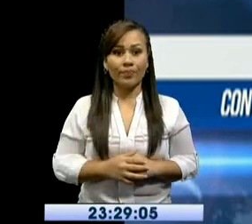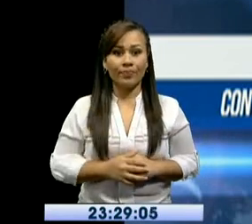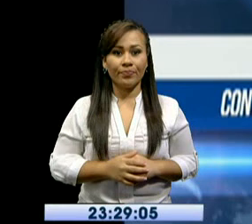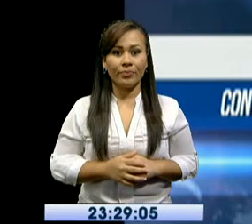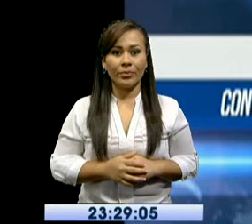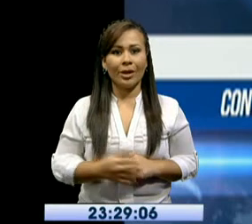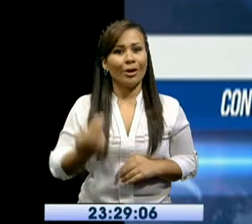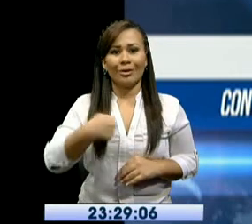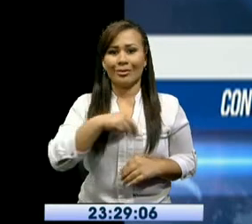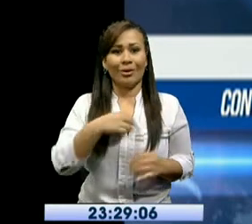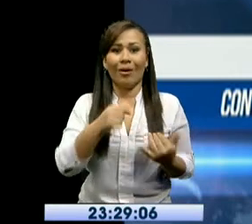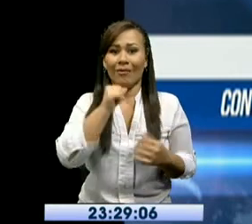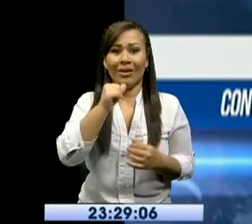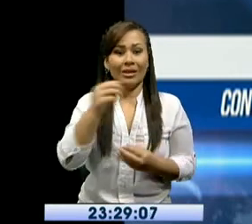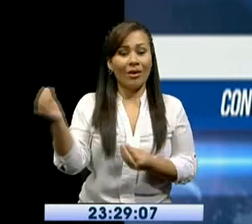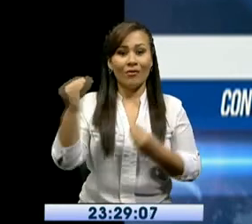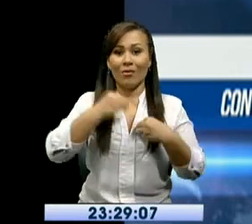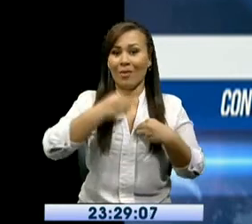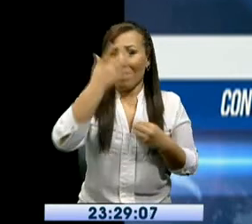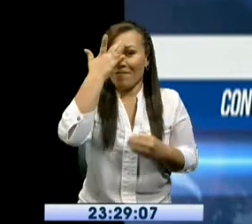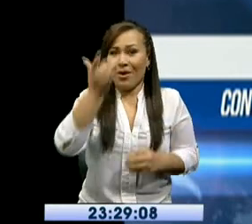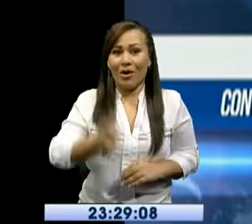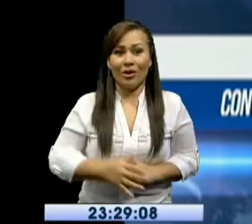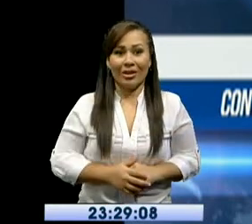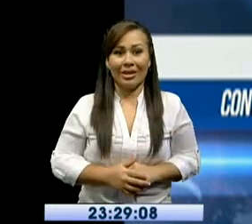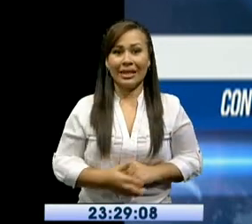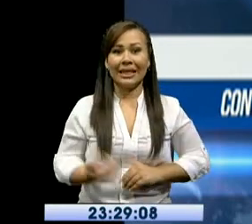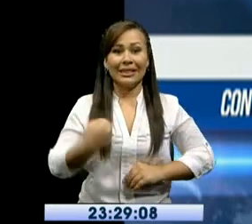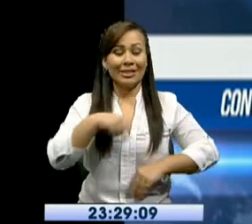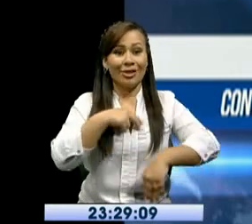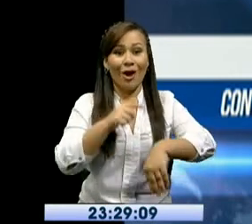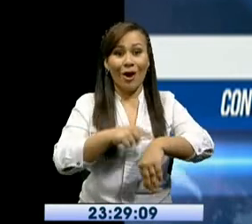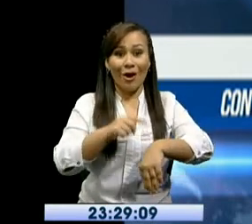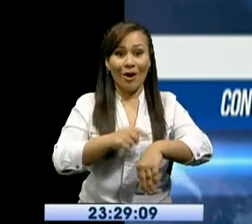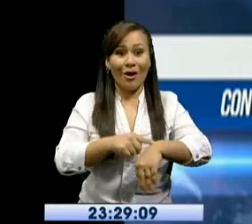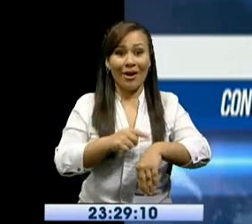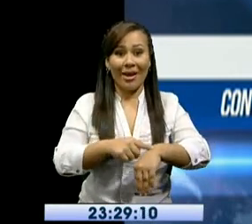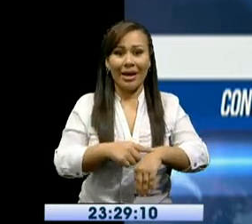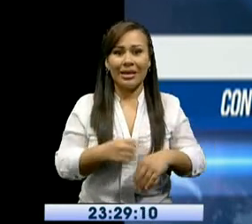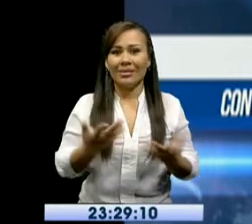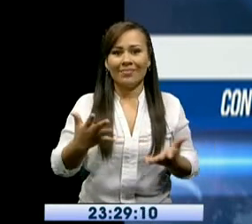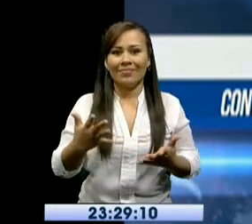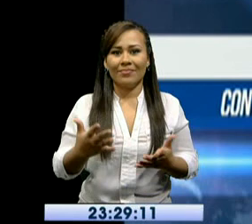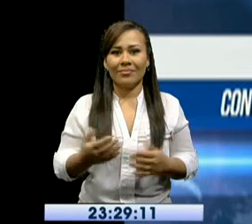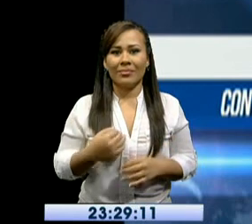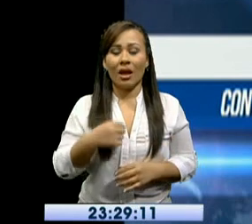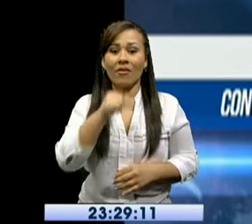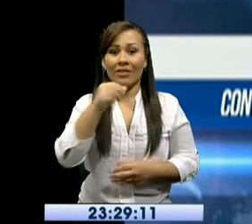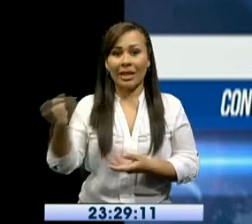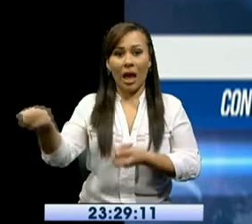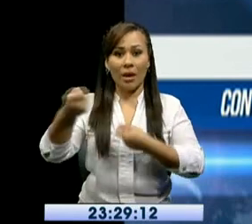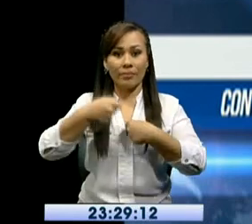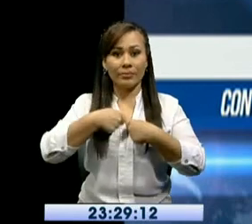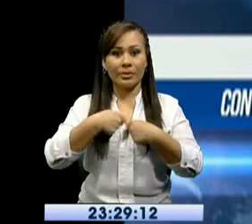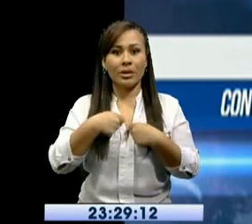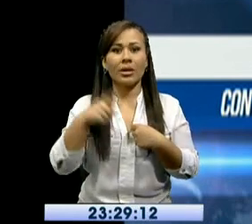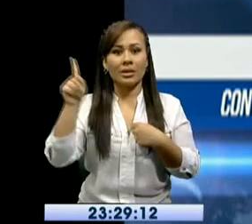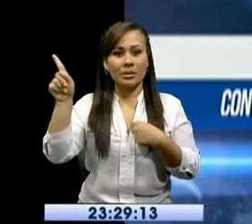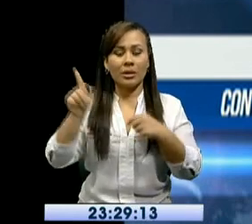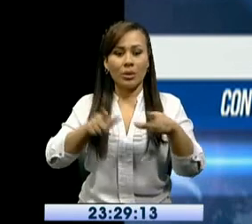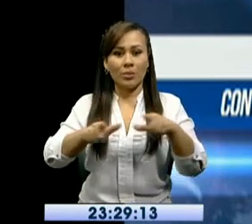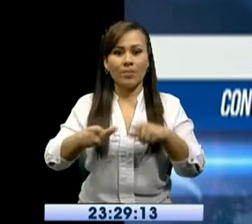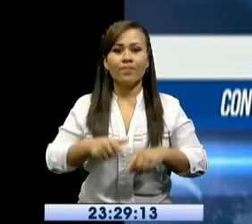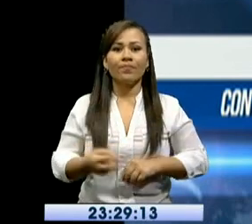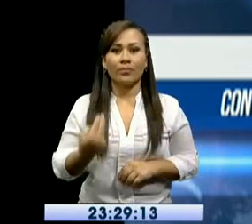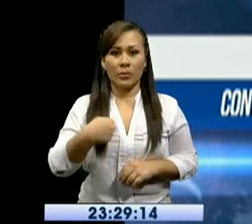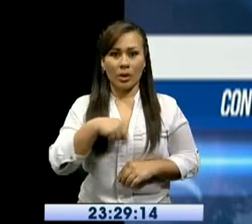No tenemos información sobre aquello porque en virtud de la hora no ha llegado ningún boletín en ese sentido. Ya.